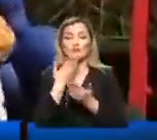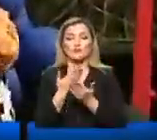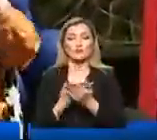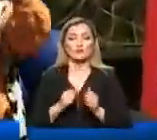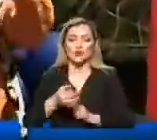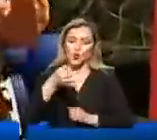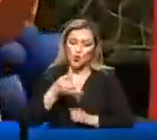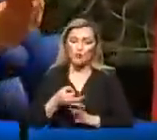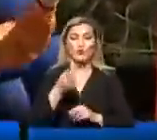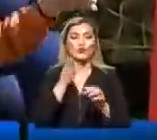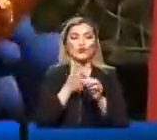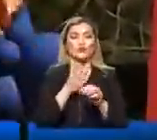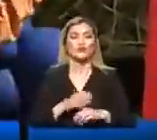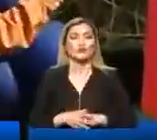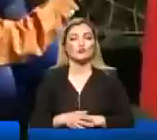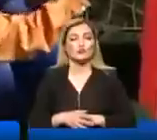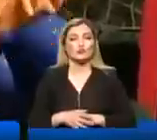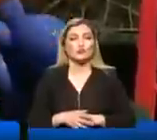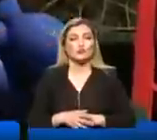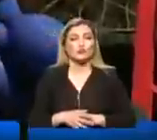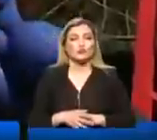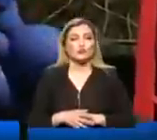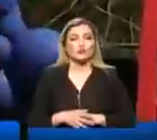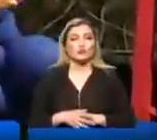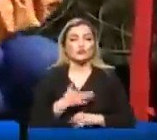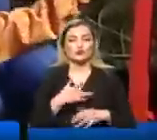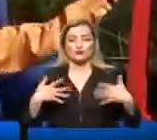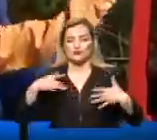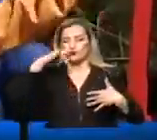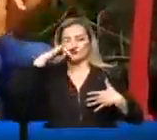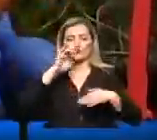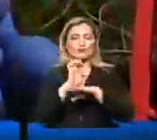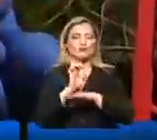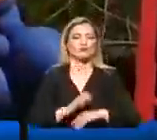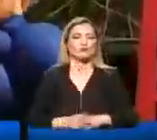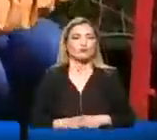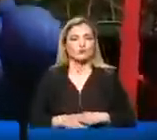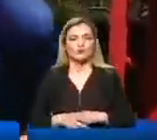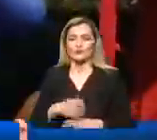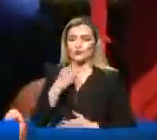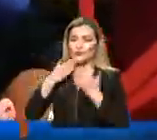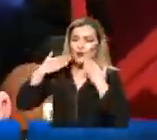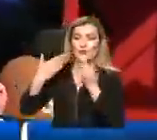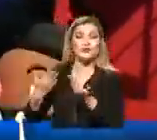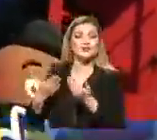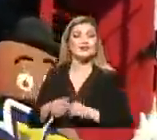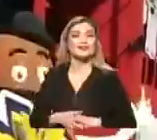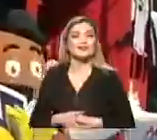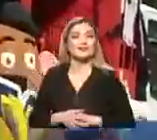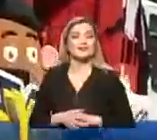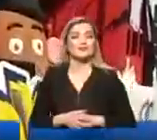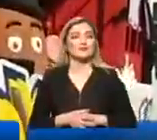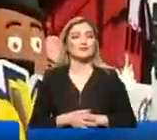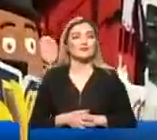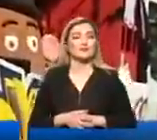cumpliendo con un gran objetivo, que es dar alegría al país. Esto es lo que queremos dar. Muchísimas gracias. Y bueno, compañeros,